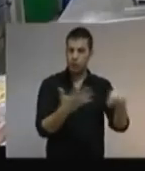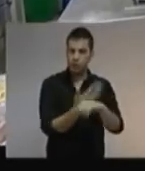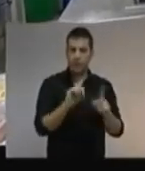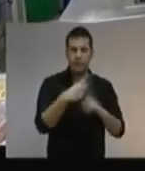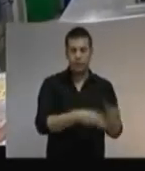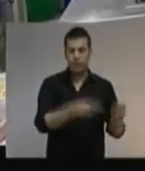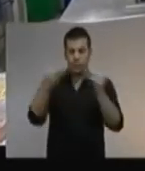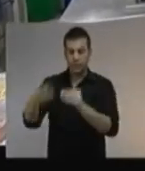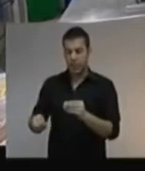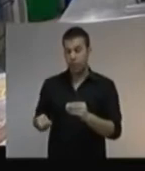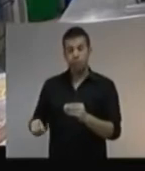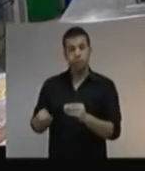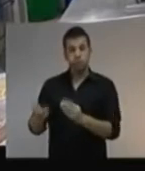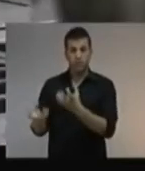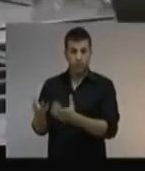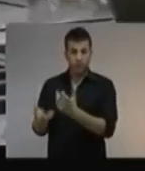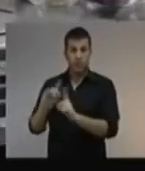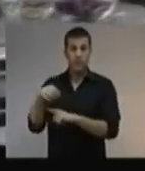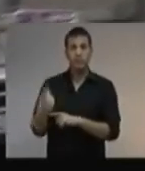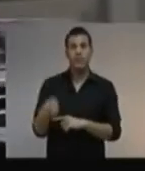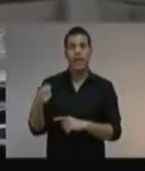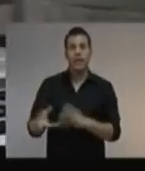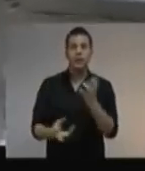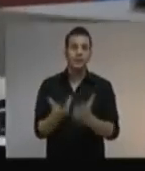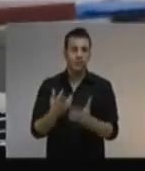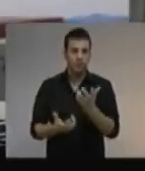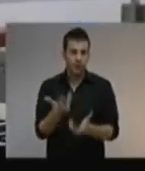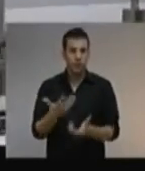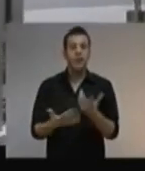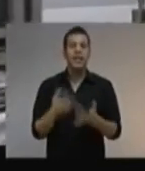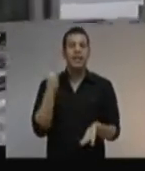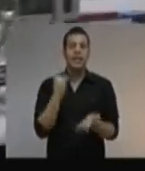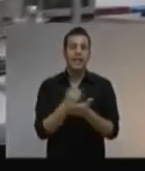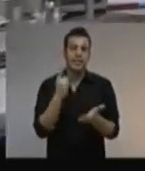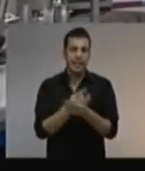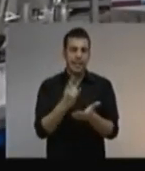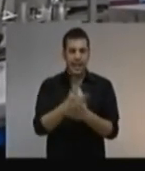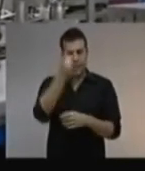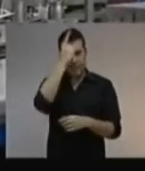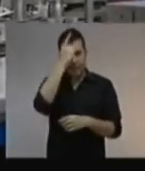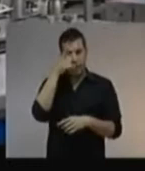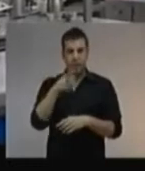otro segundo es un plato ya también de carne, es un estofado de carne de cabra. Ese lleva un proceso también bastante largo,